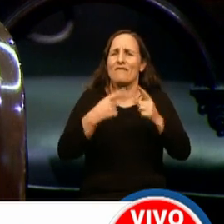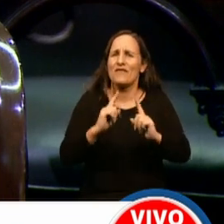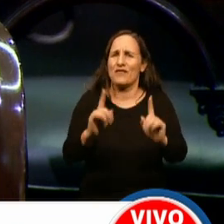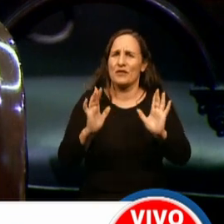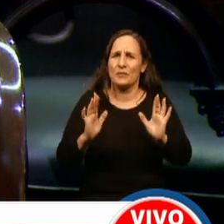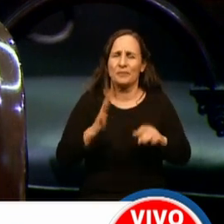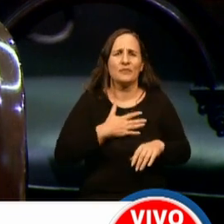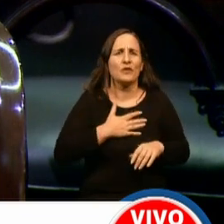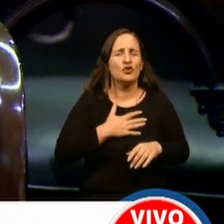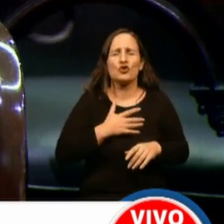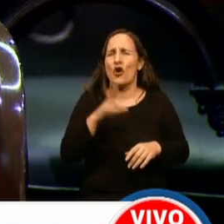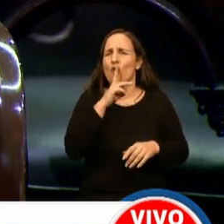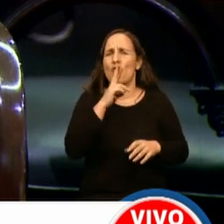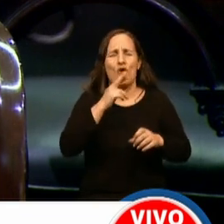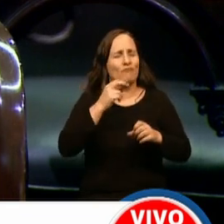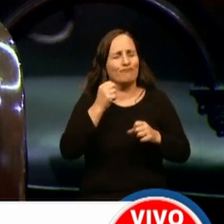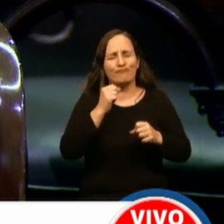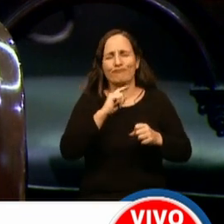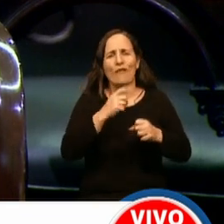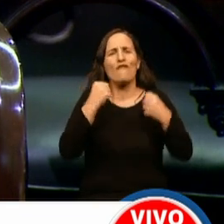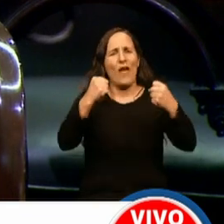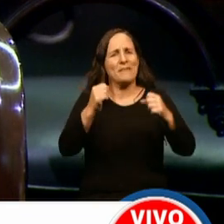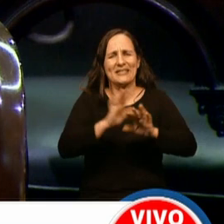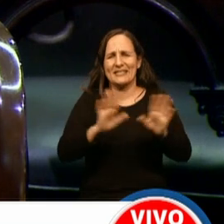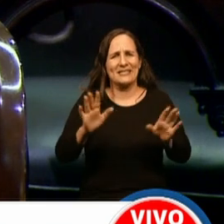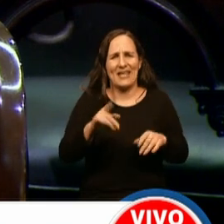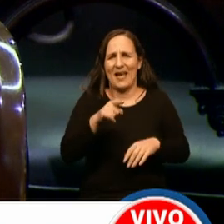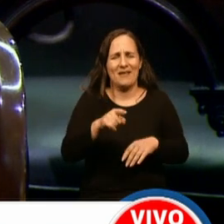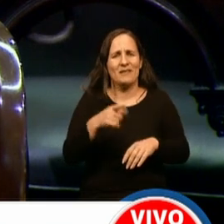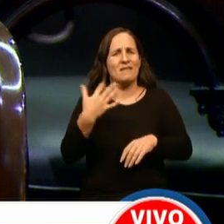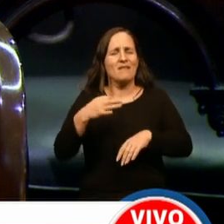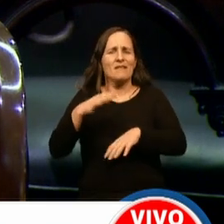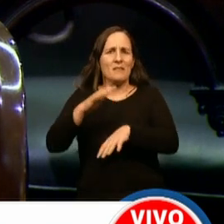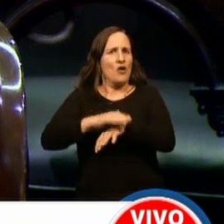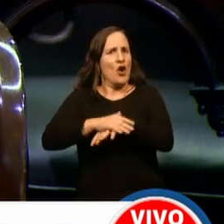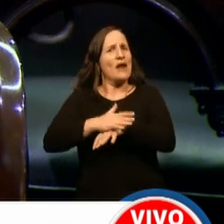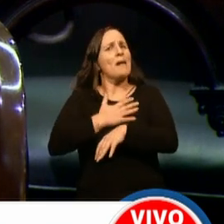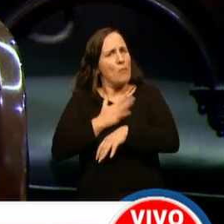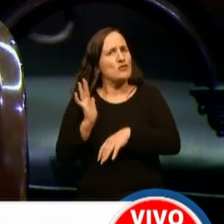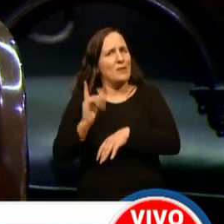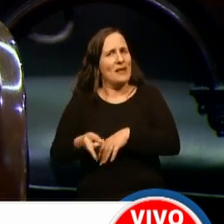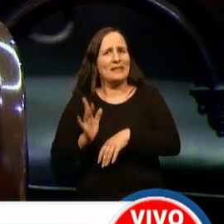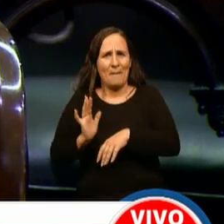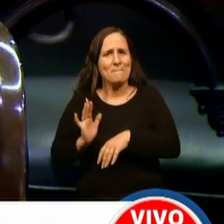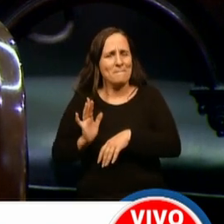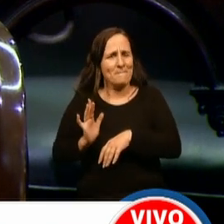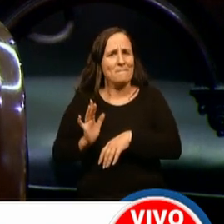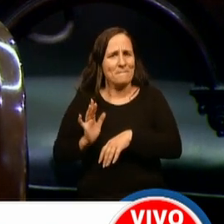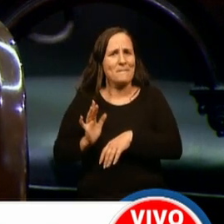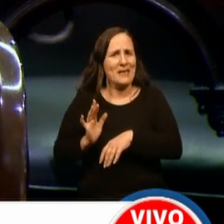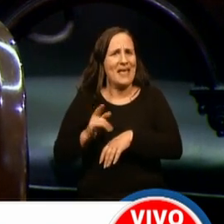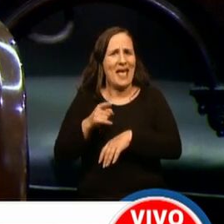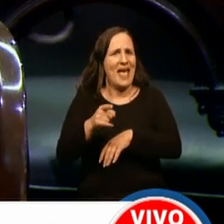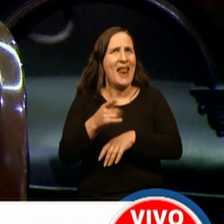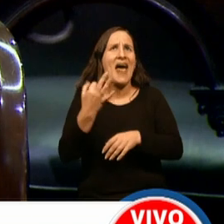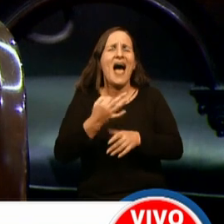y yo soy una feminista con convencida y la ética de la responsabilidad de que estemos afectando una